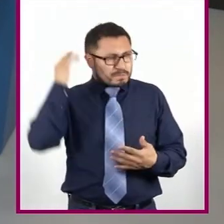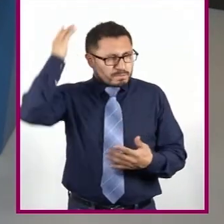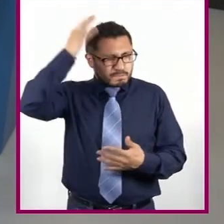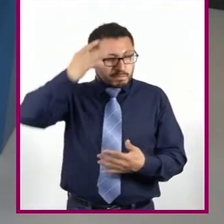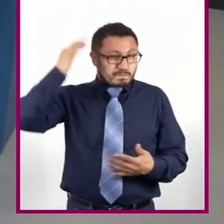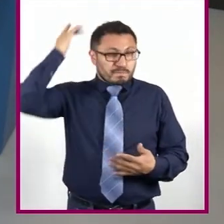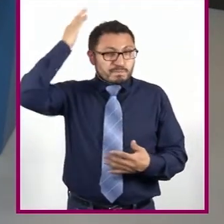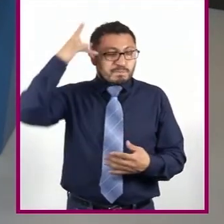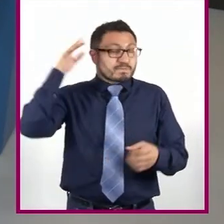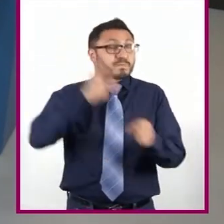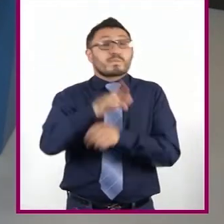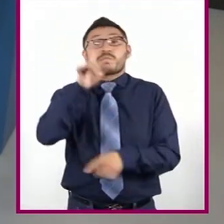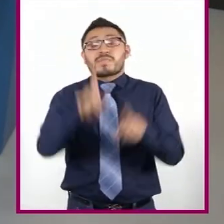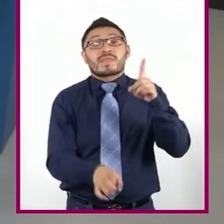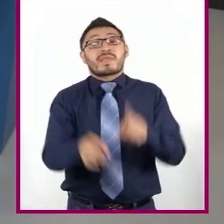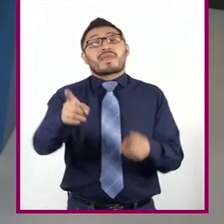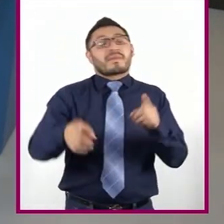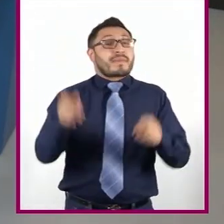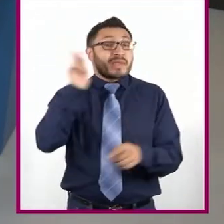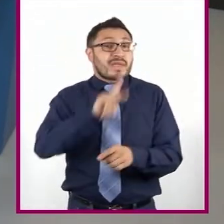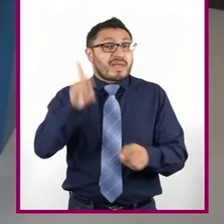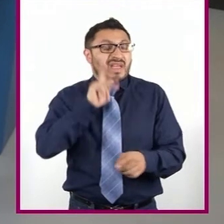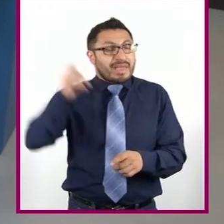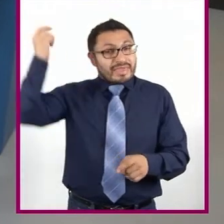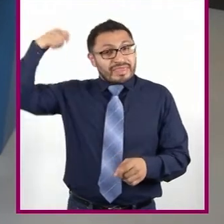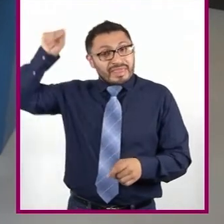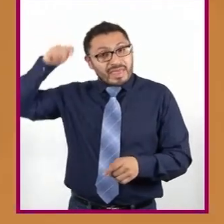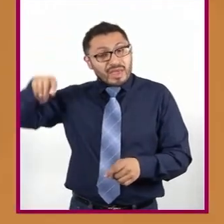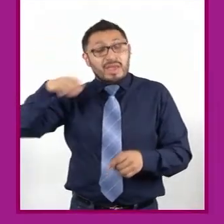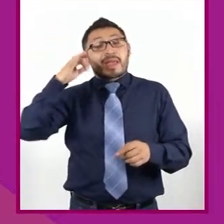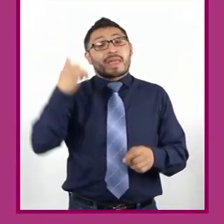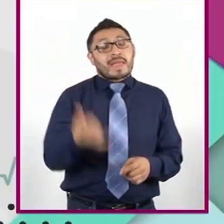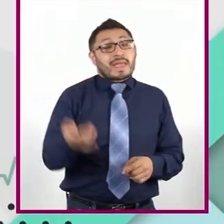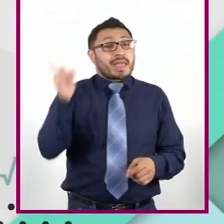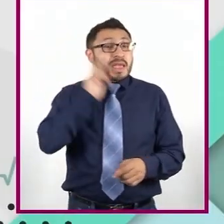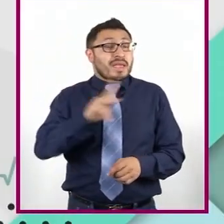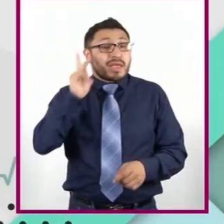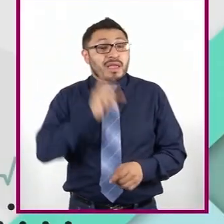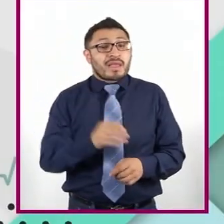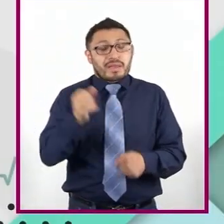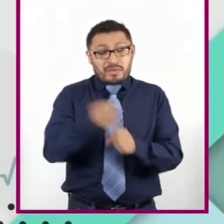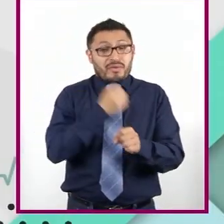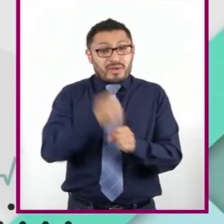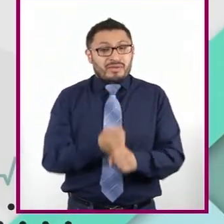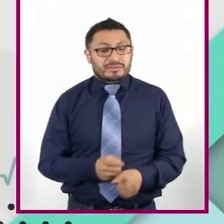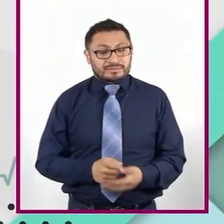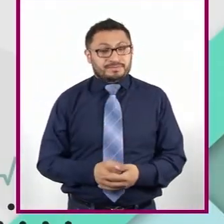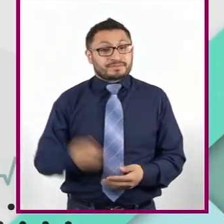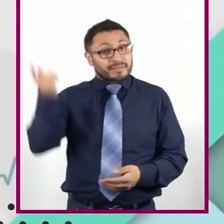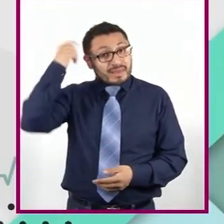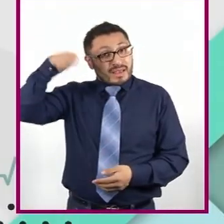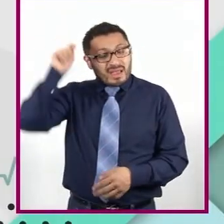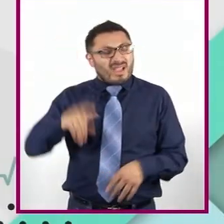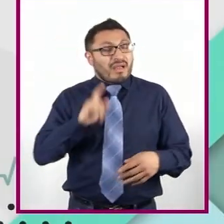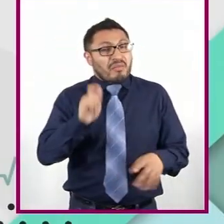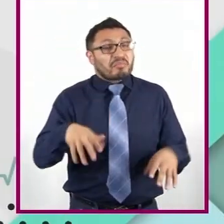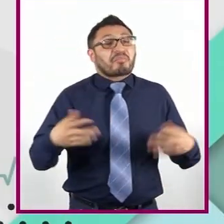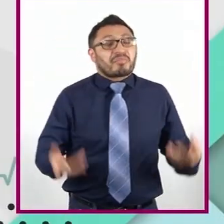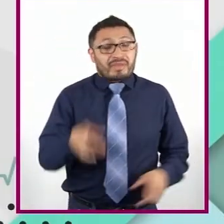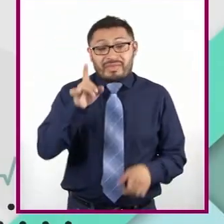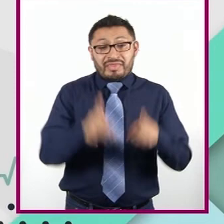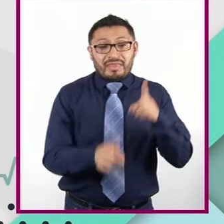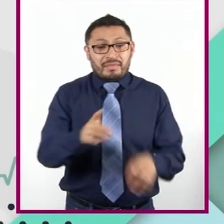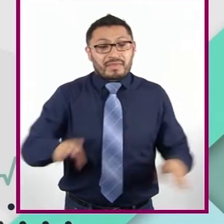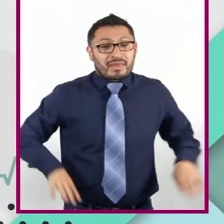analizar de qué depende la probabilidad teórica y la probabilidad frecuencial. La probabilidad teórica depende